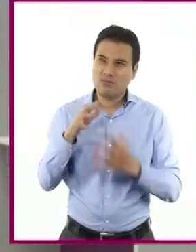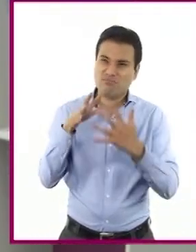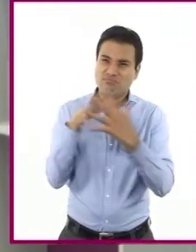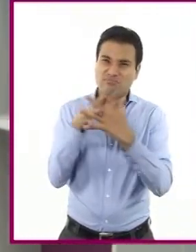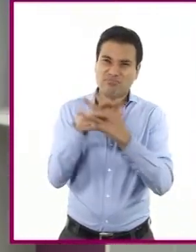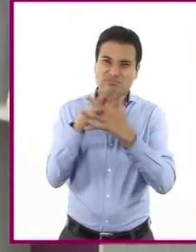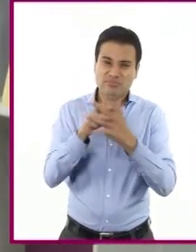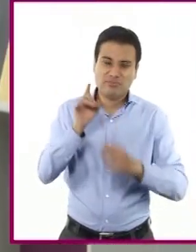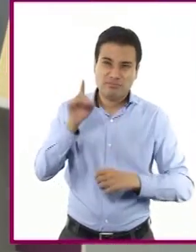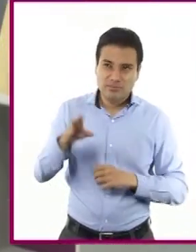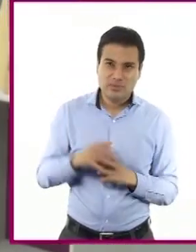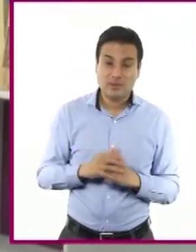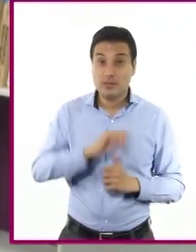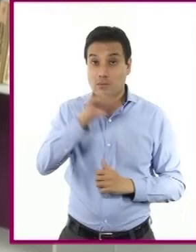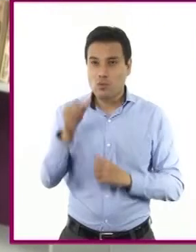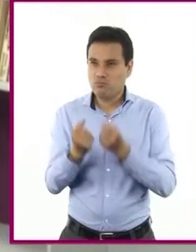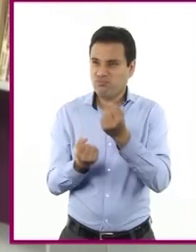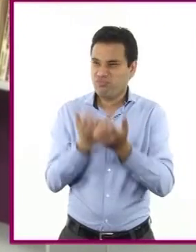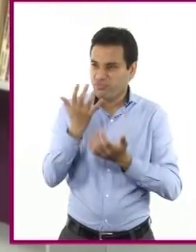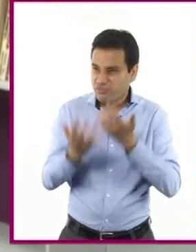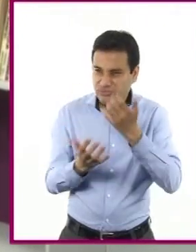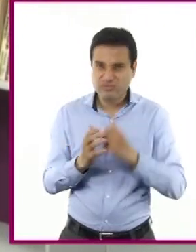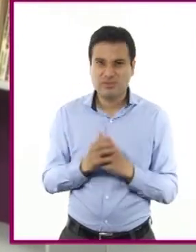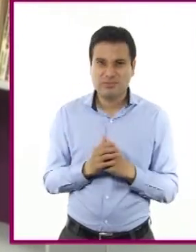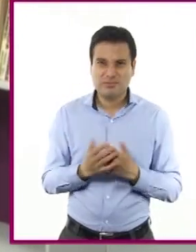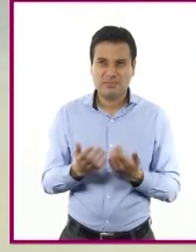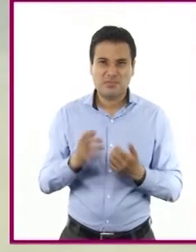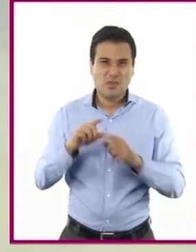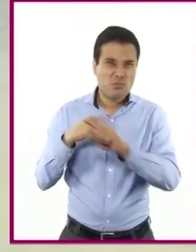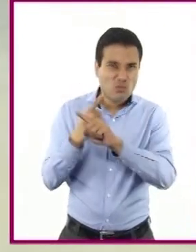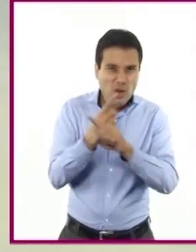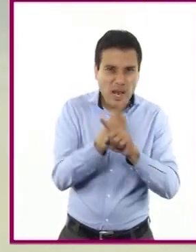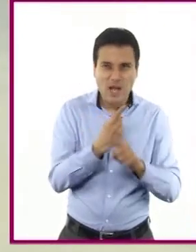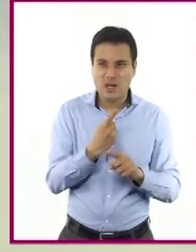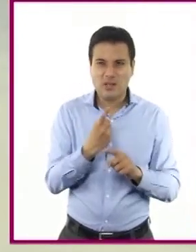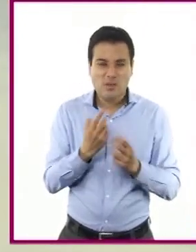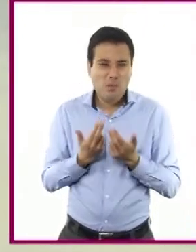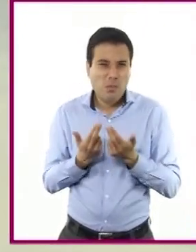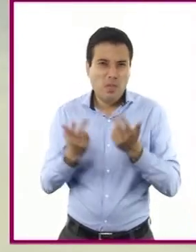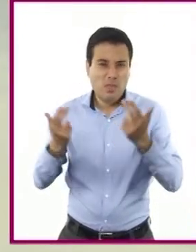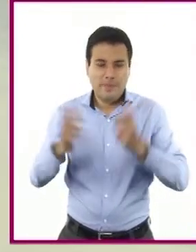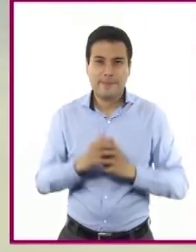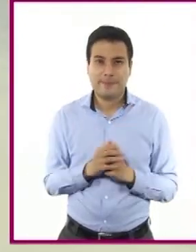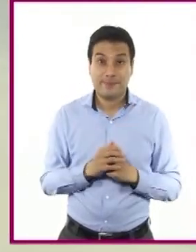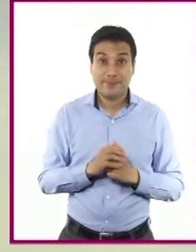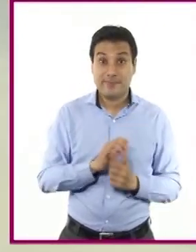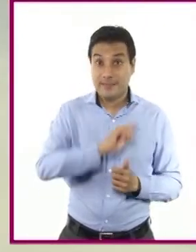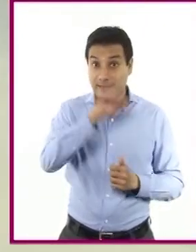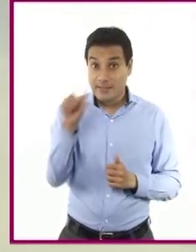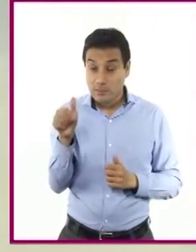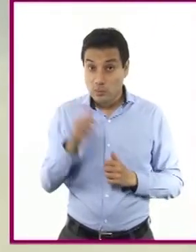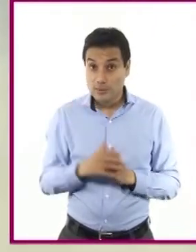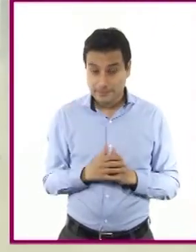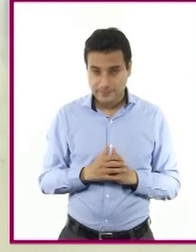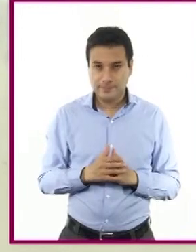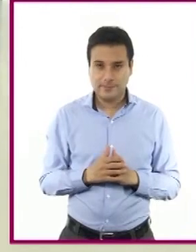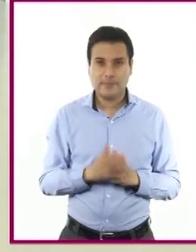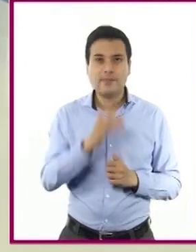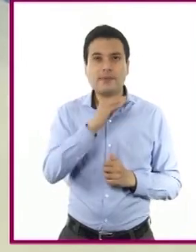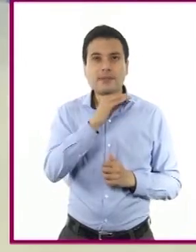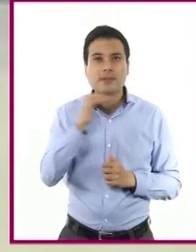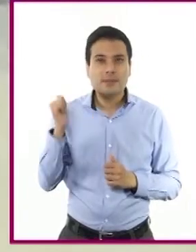que quemaban, violaban y destruían a su paso. Pero todo cambió cuando los alemanes atacaron las ciudades de